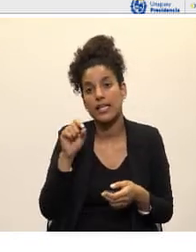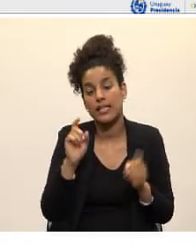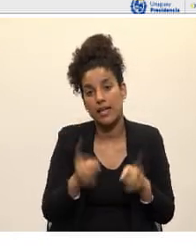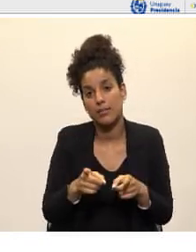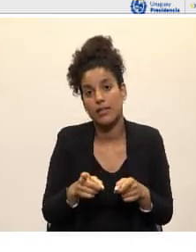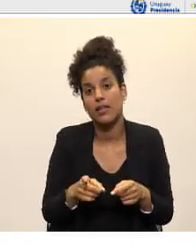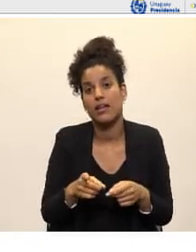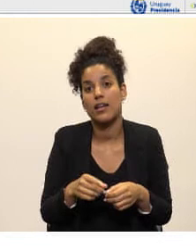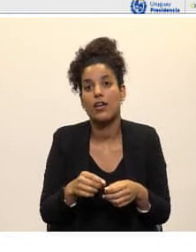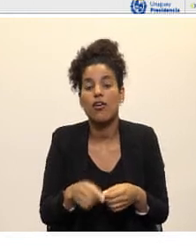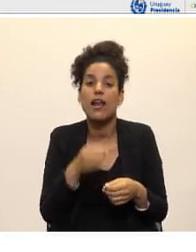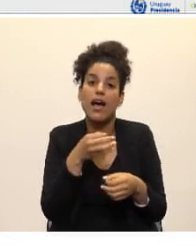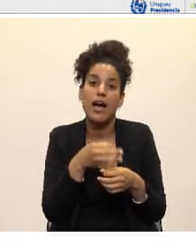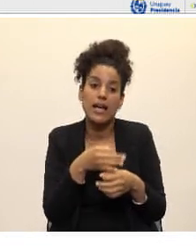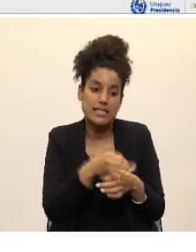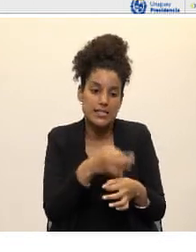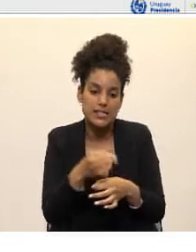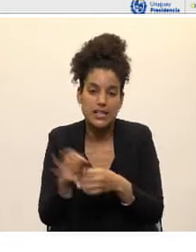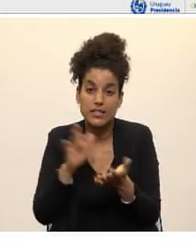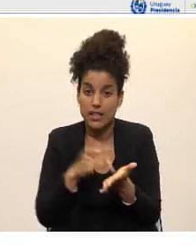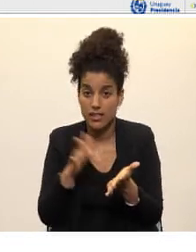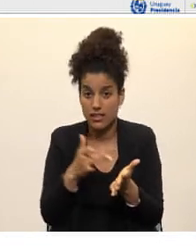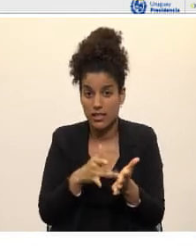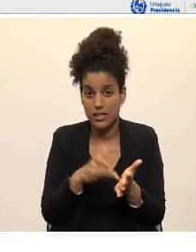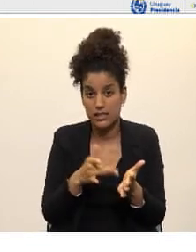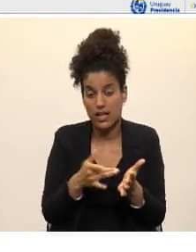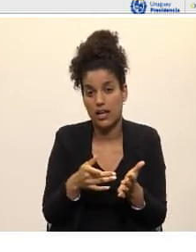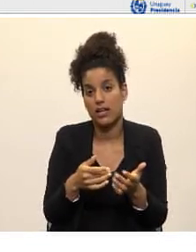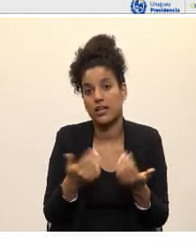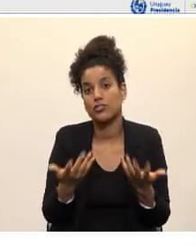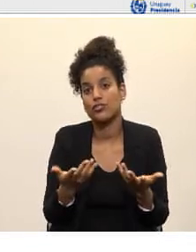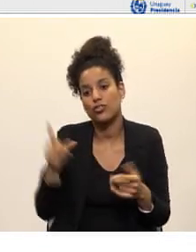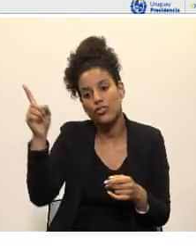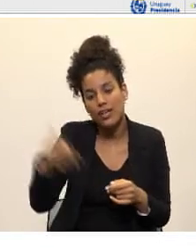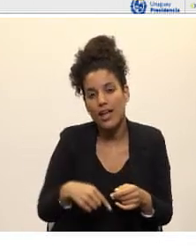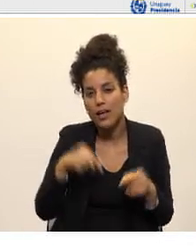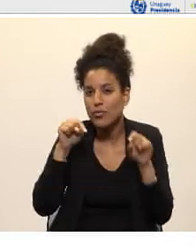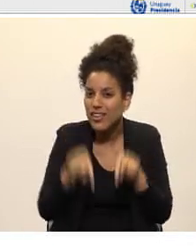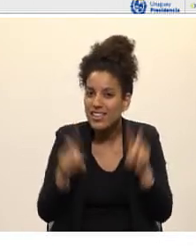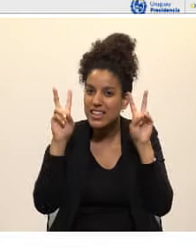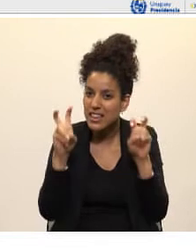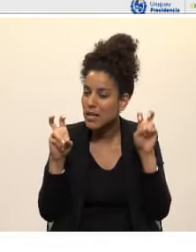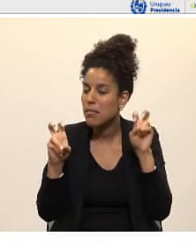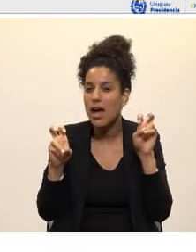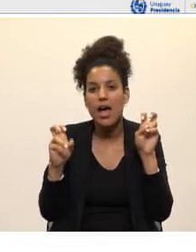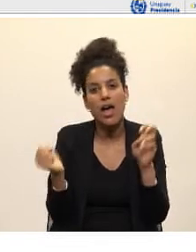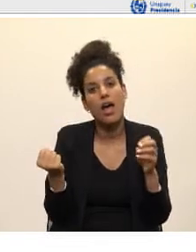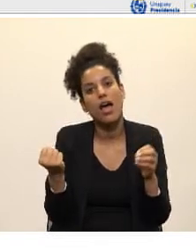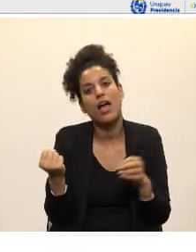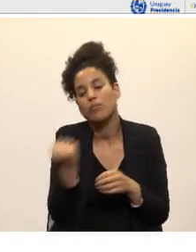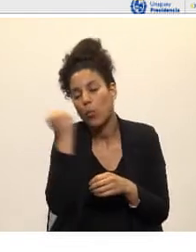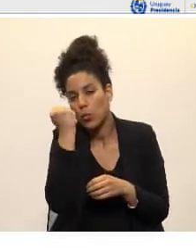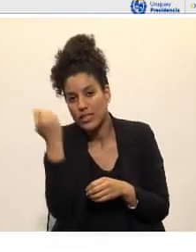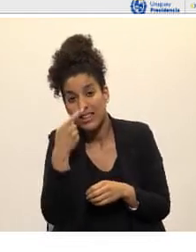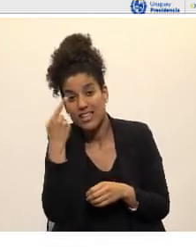con la alfabetización digital. Esto lo quiero traer porque me parece que aquí se abre un campo muy interesante de